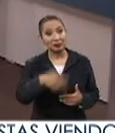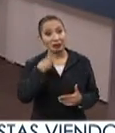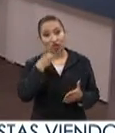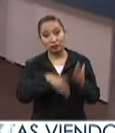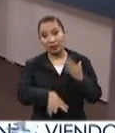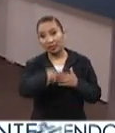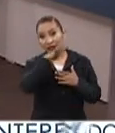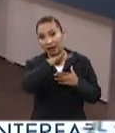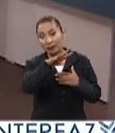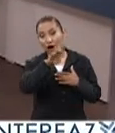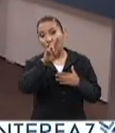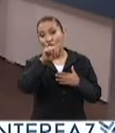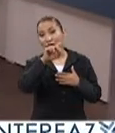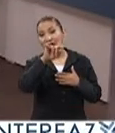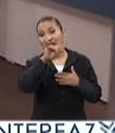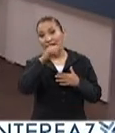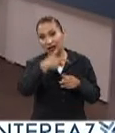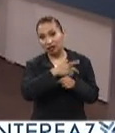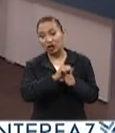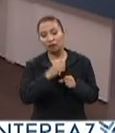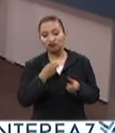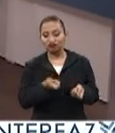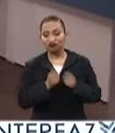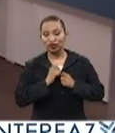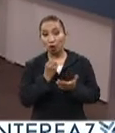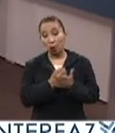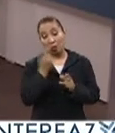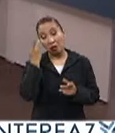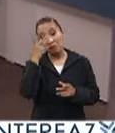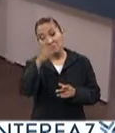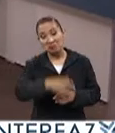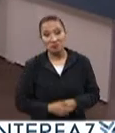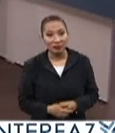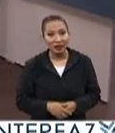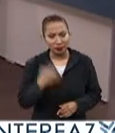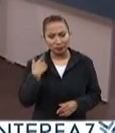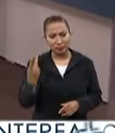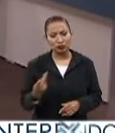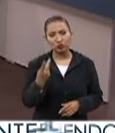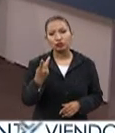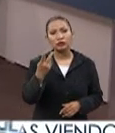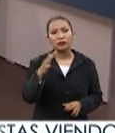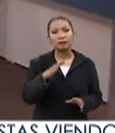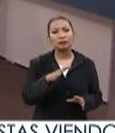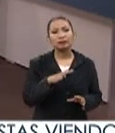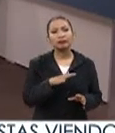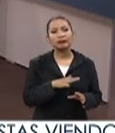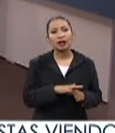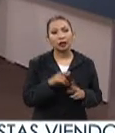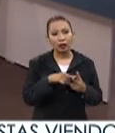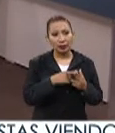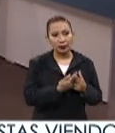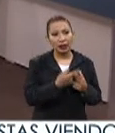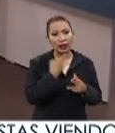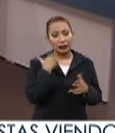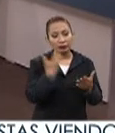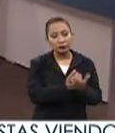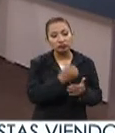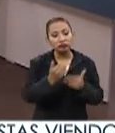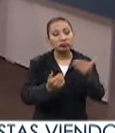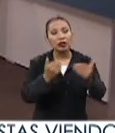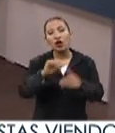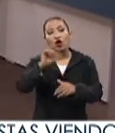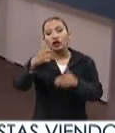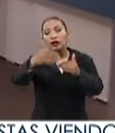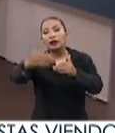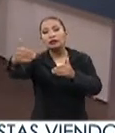el 2019 en la Universidad Nacional consiga la medalla de oro. Exactamente, eso es lo que te iba a preguntar. ¿Cuáles, a partir de lo que ha logrado, cuáles son